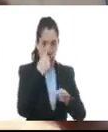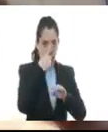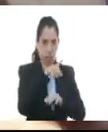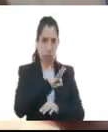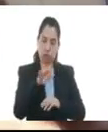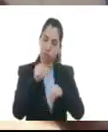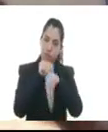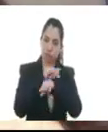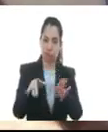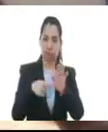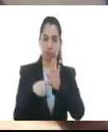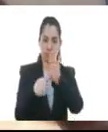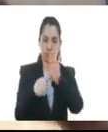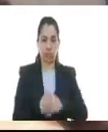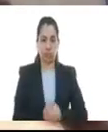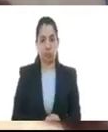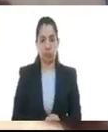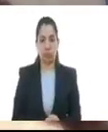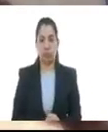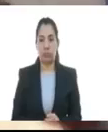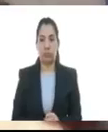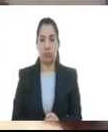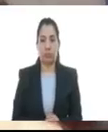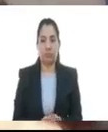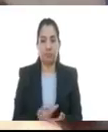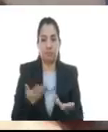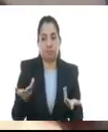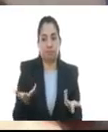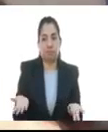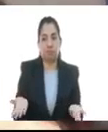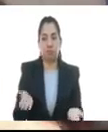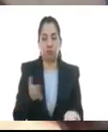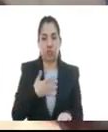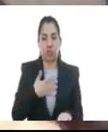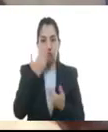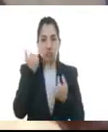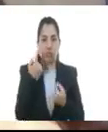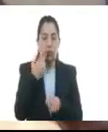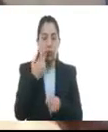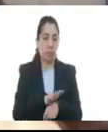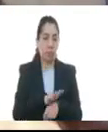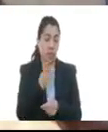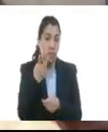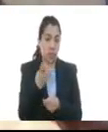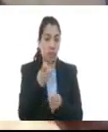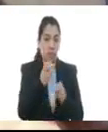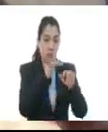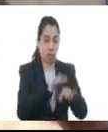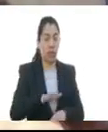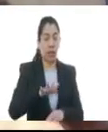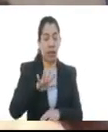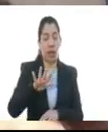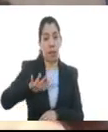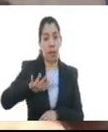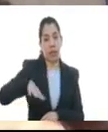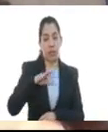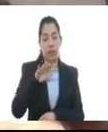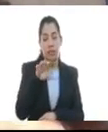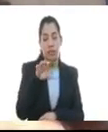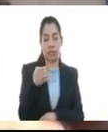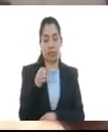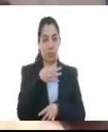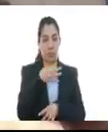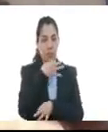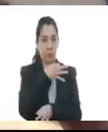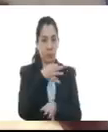con un buen espacio además. Y bueno, pues así salió, el texto salió en enero de este año. Y